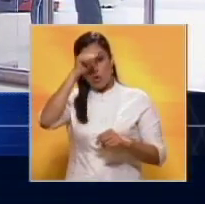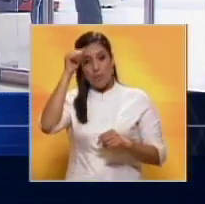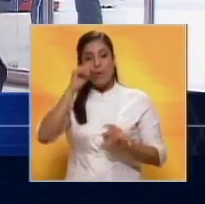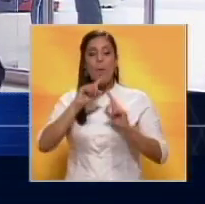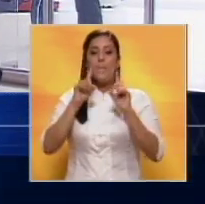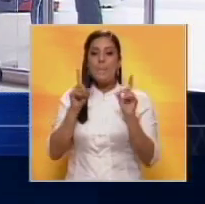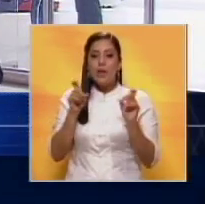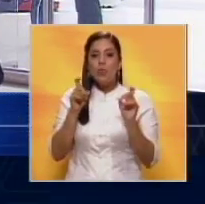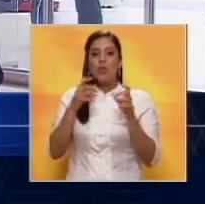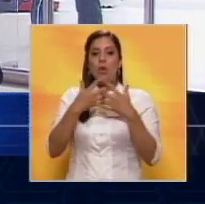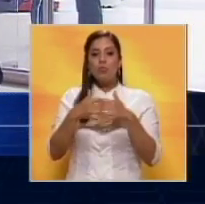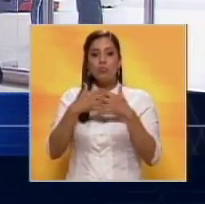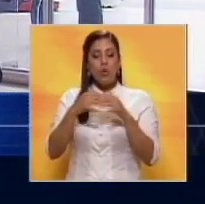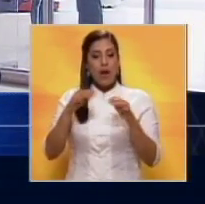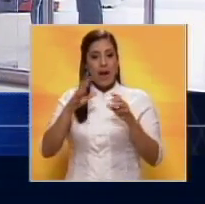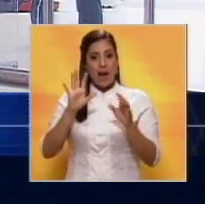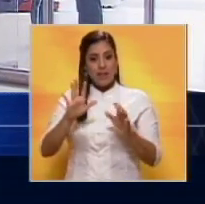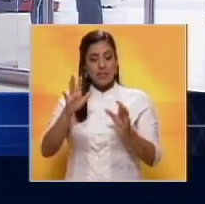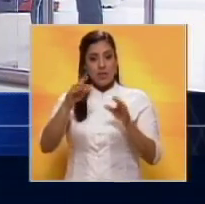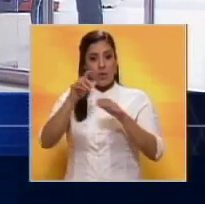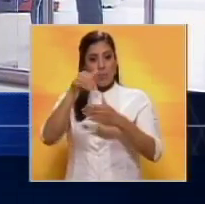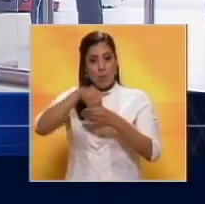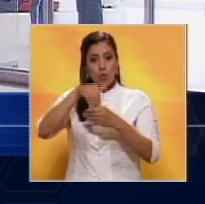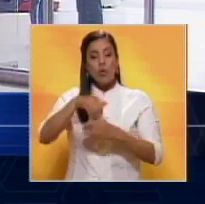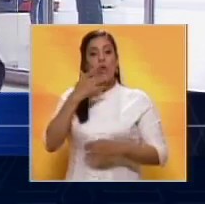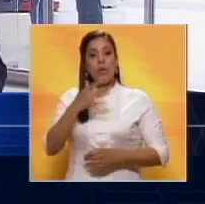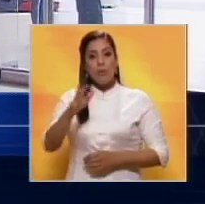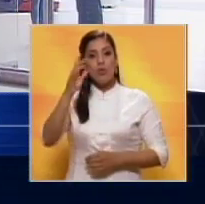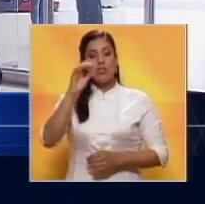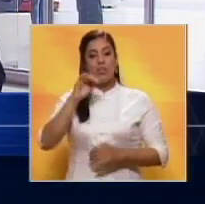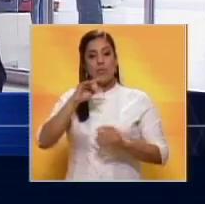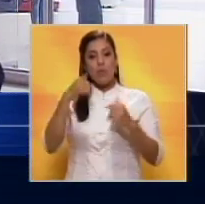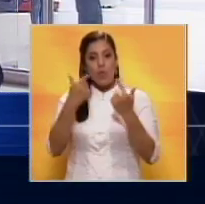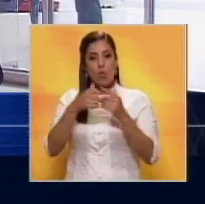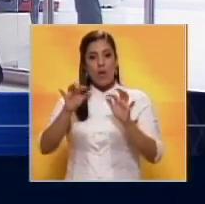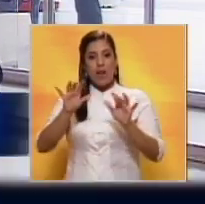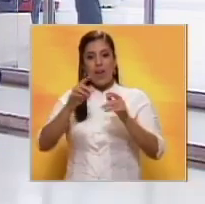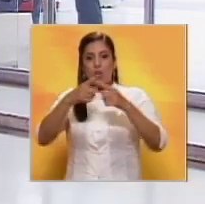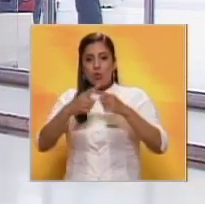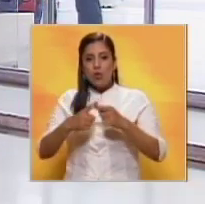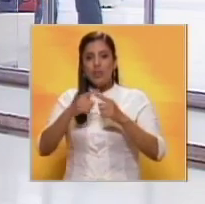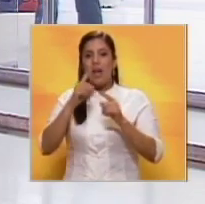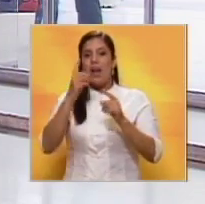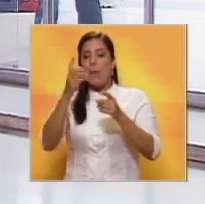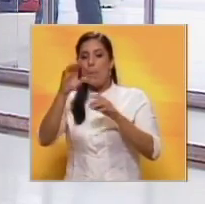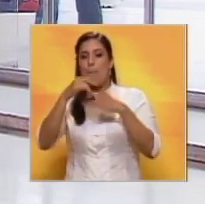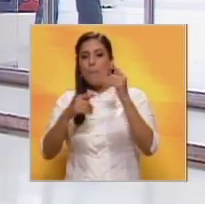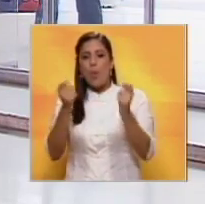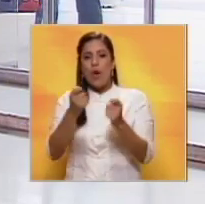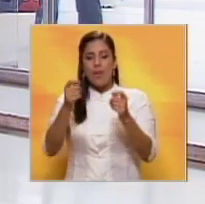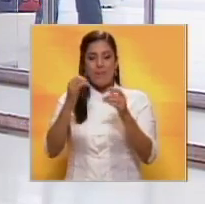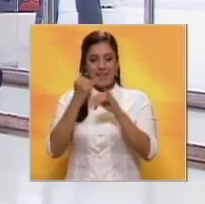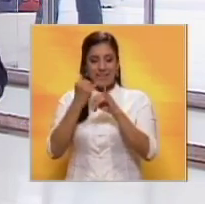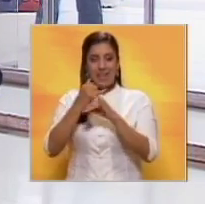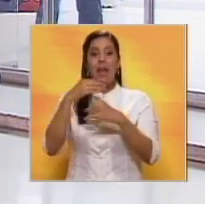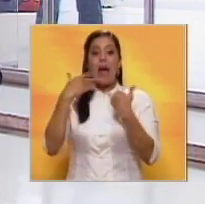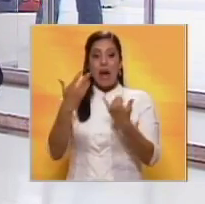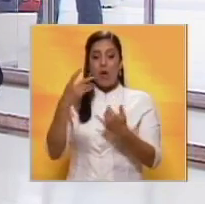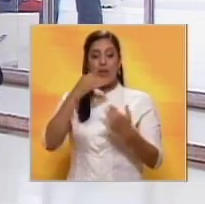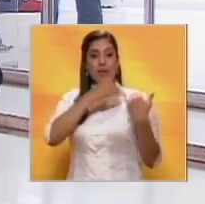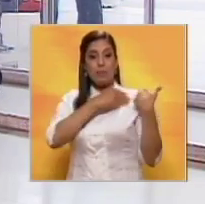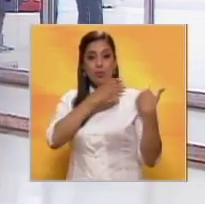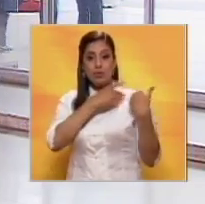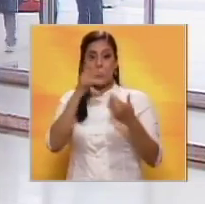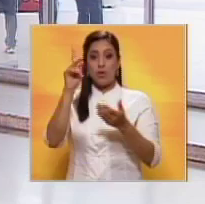la auditoría de producción de las máquinas de votación y el próximo será para el software de totalización. En estos procesos participan representantes de